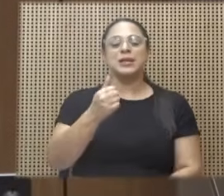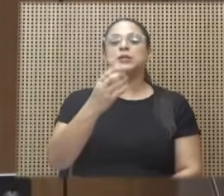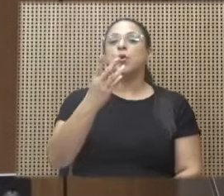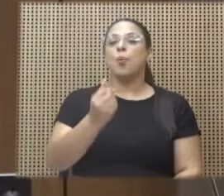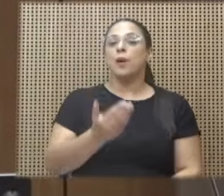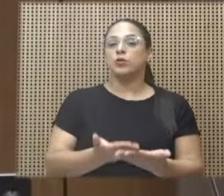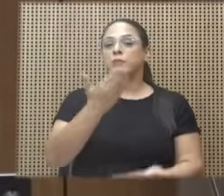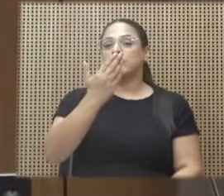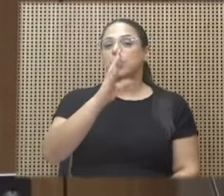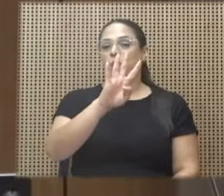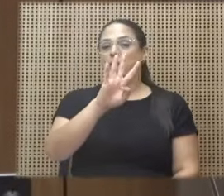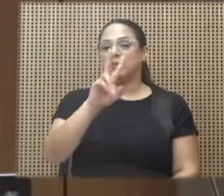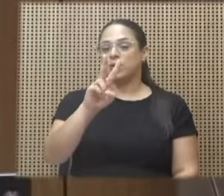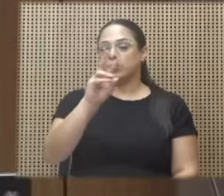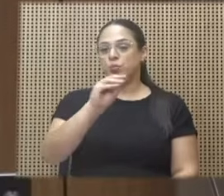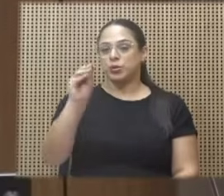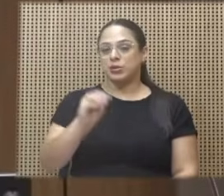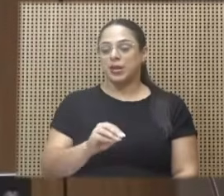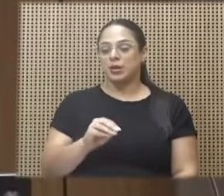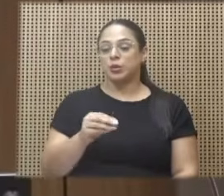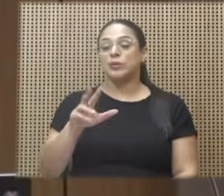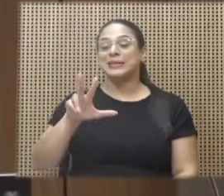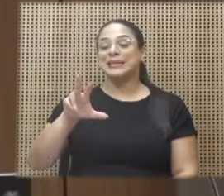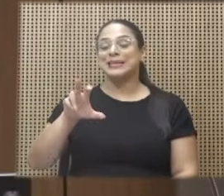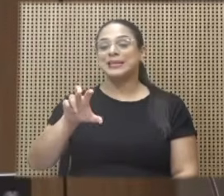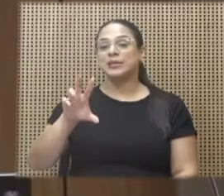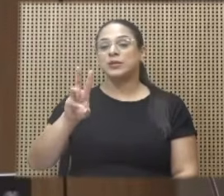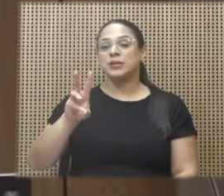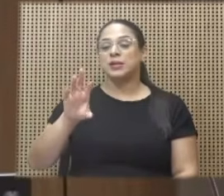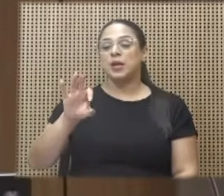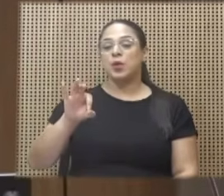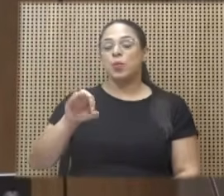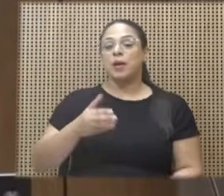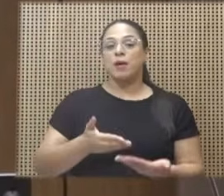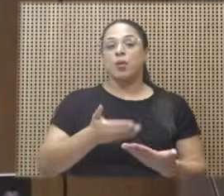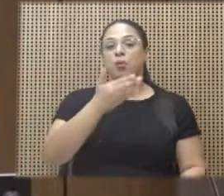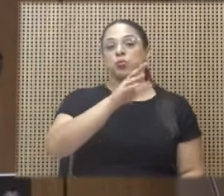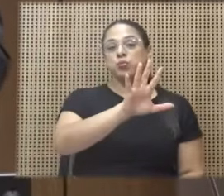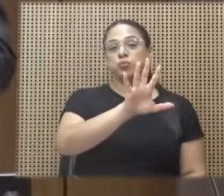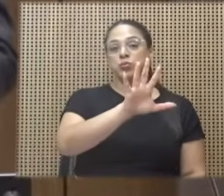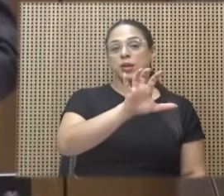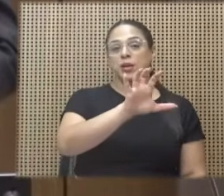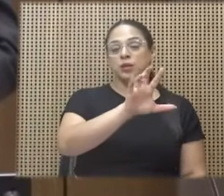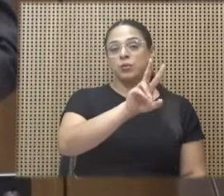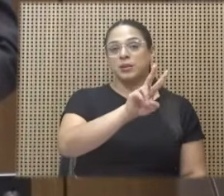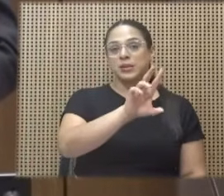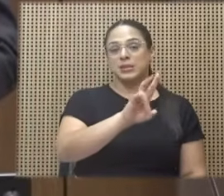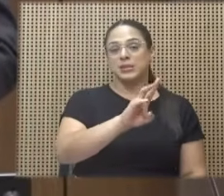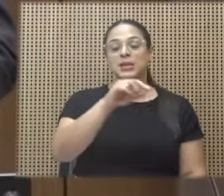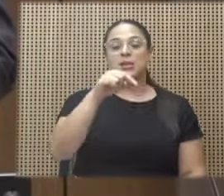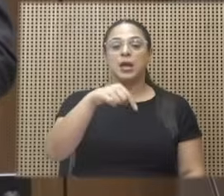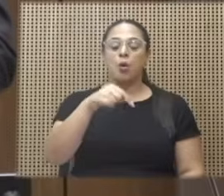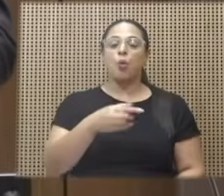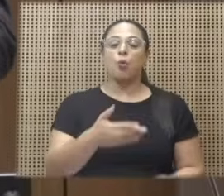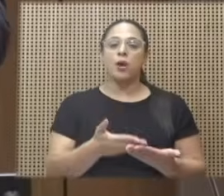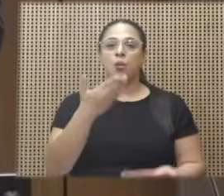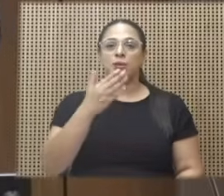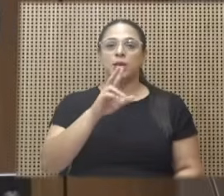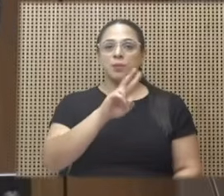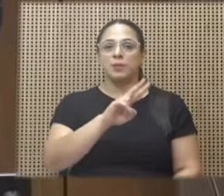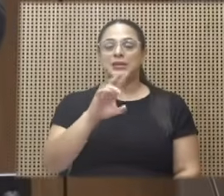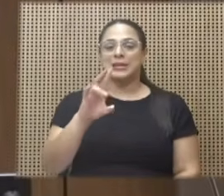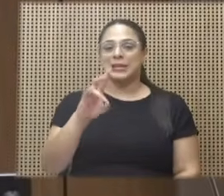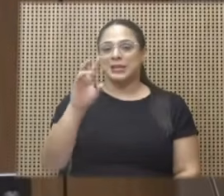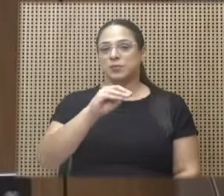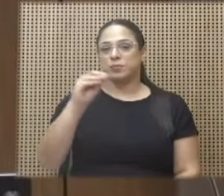42%. Pasaron de 369 a 527. Hoy han aumentado un 23%.